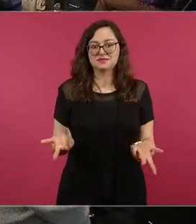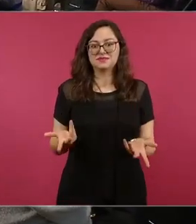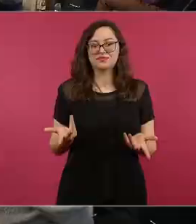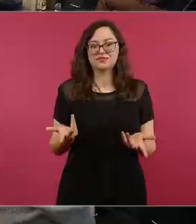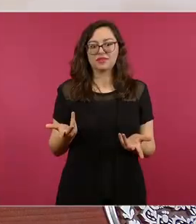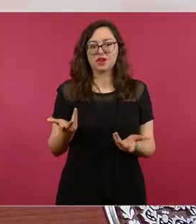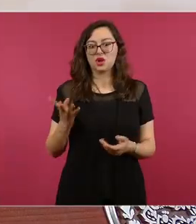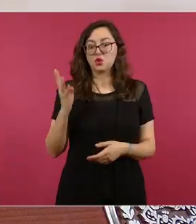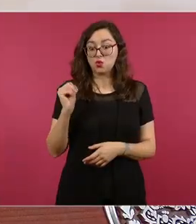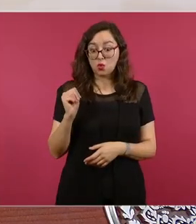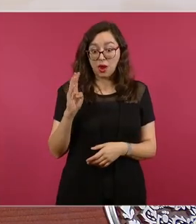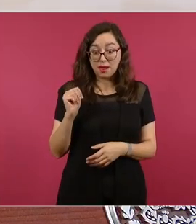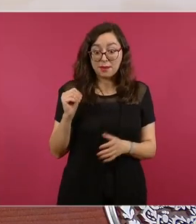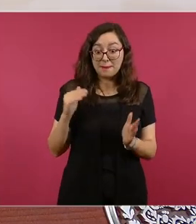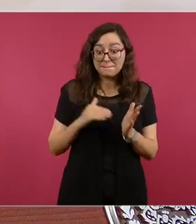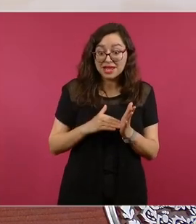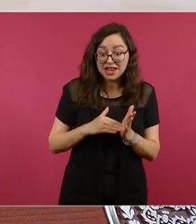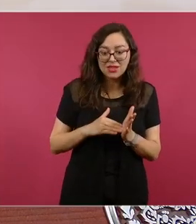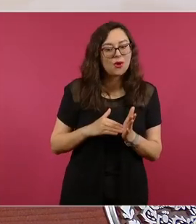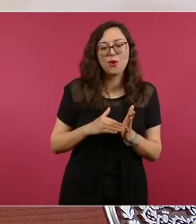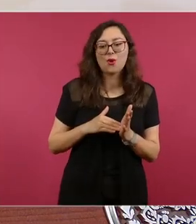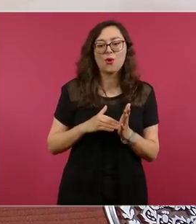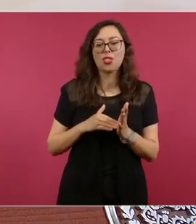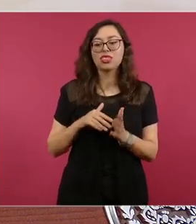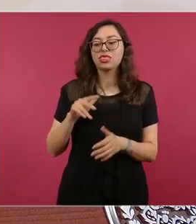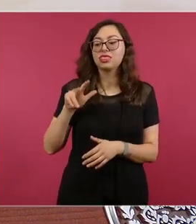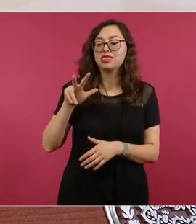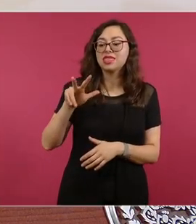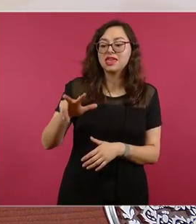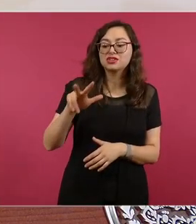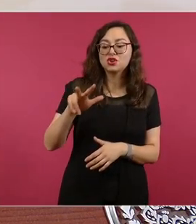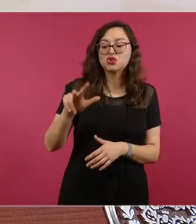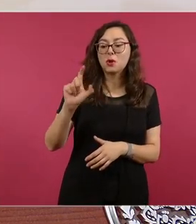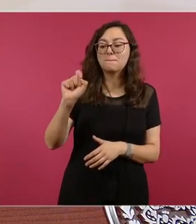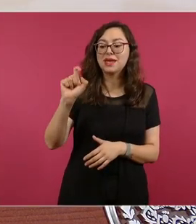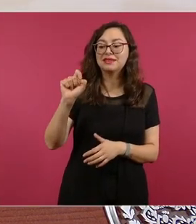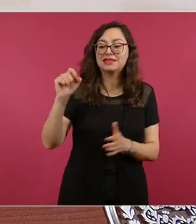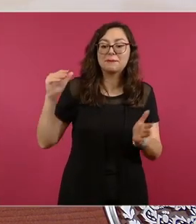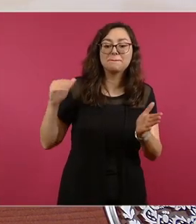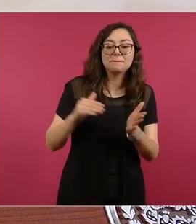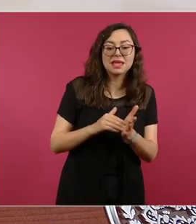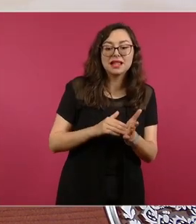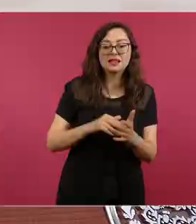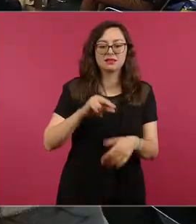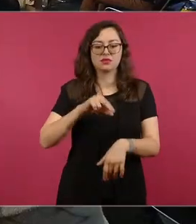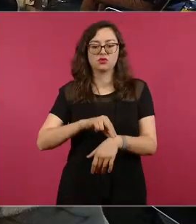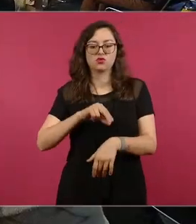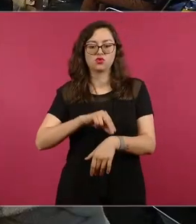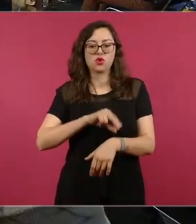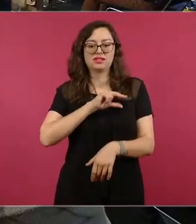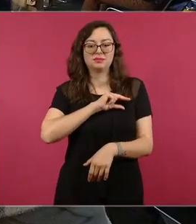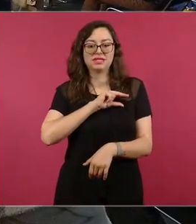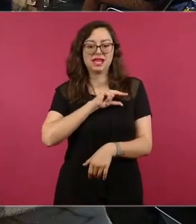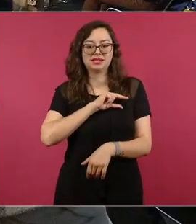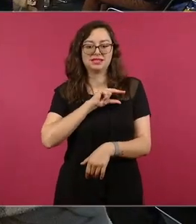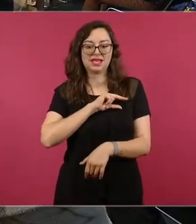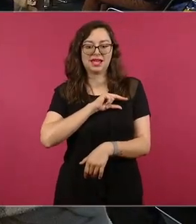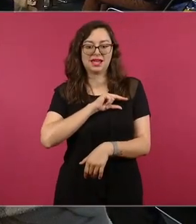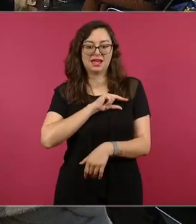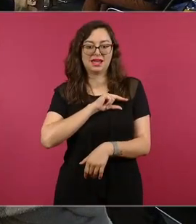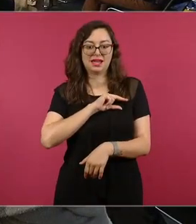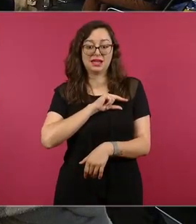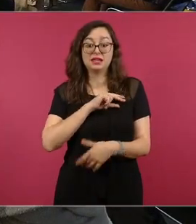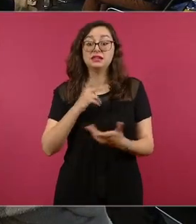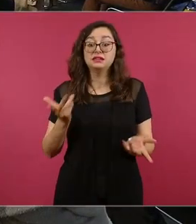de 9 mil sino de 18 mil o 20 mil especialistas y aún así nos van a